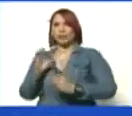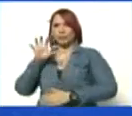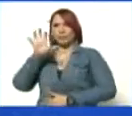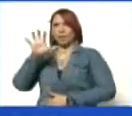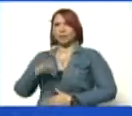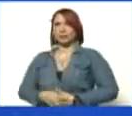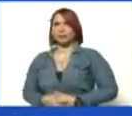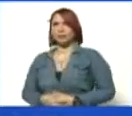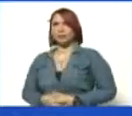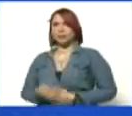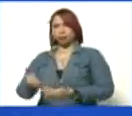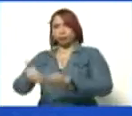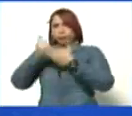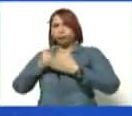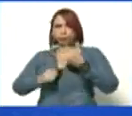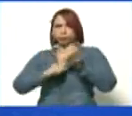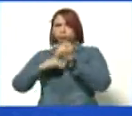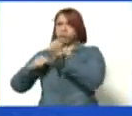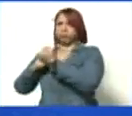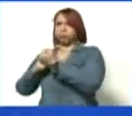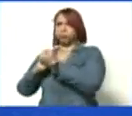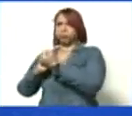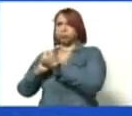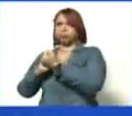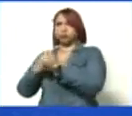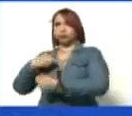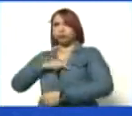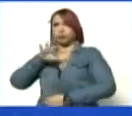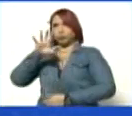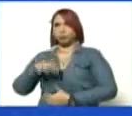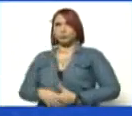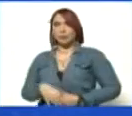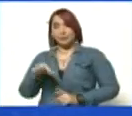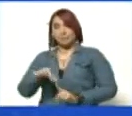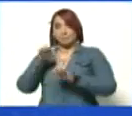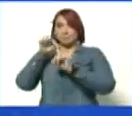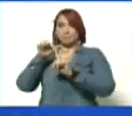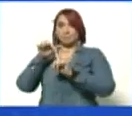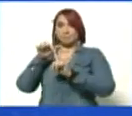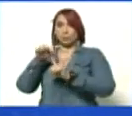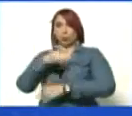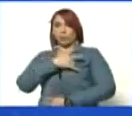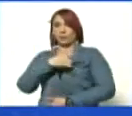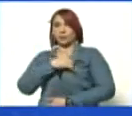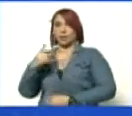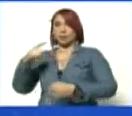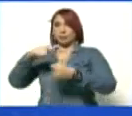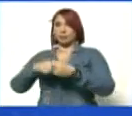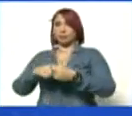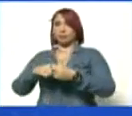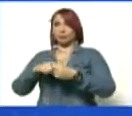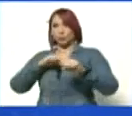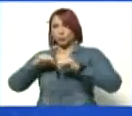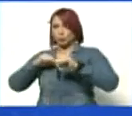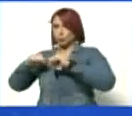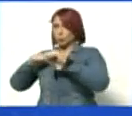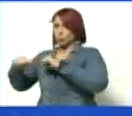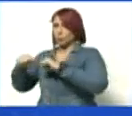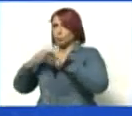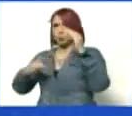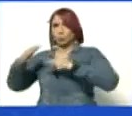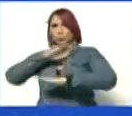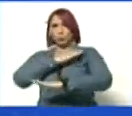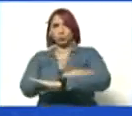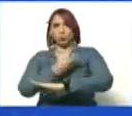a impulsarnos e impulsar a nuestra nación con la escogencia de carreras universitarias que eleven el potencial de nuestra